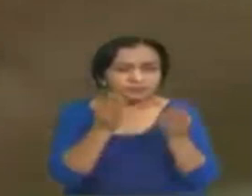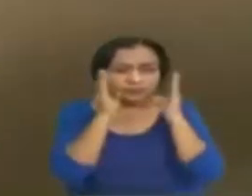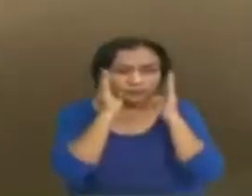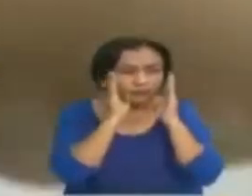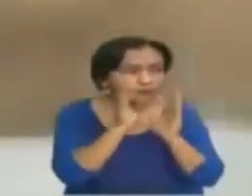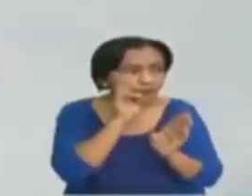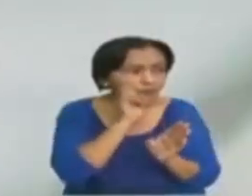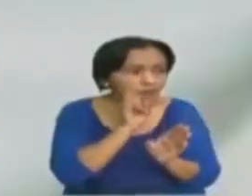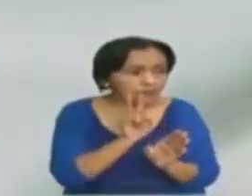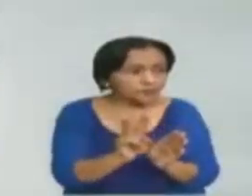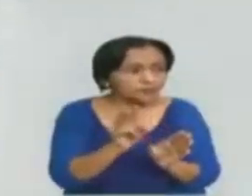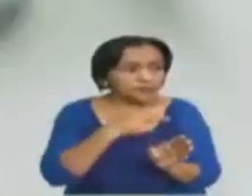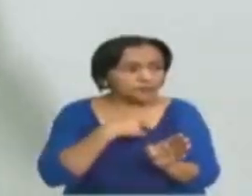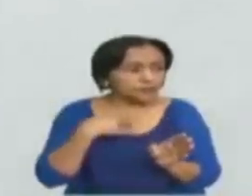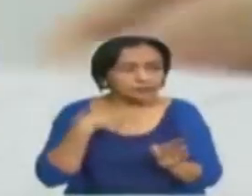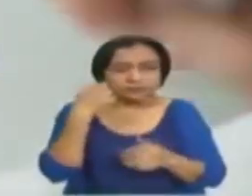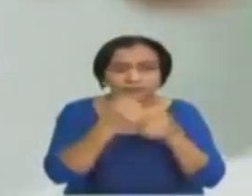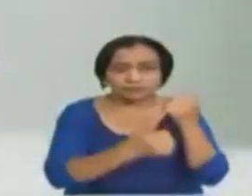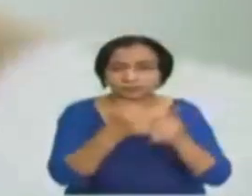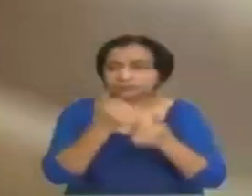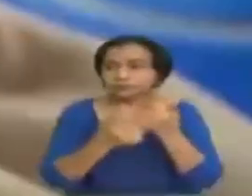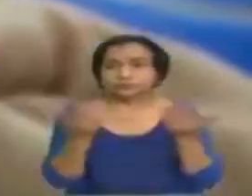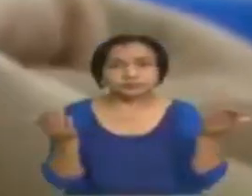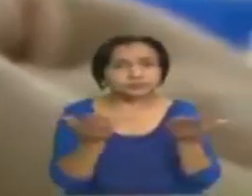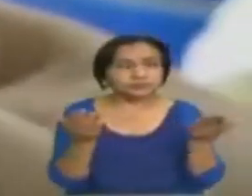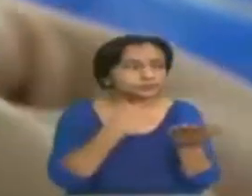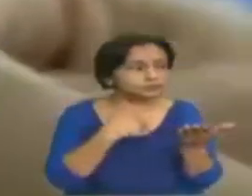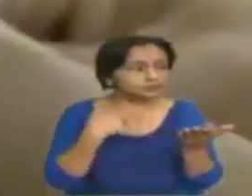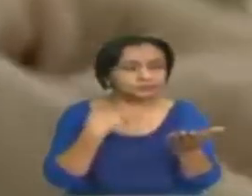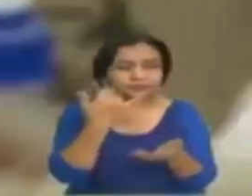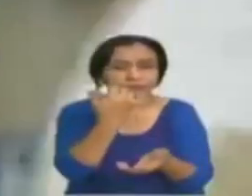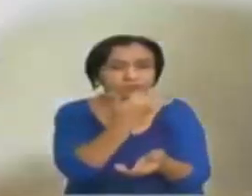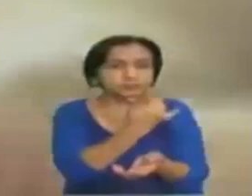Asamblea Mundial, vacunándonos hoy en Managua,